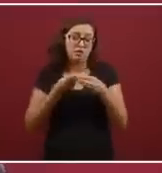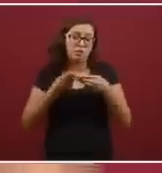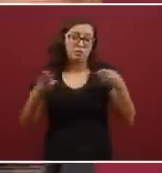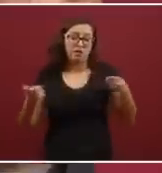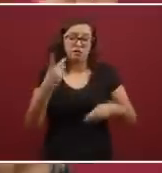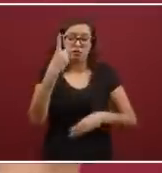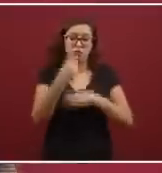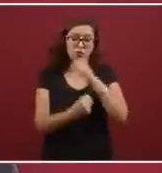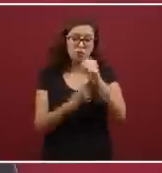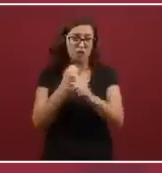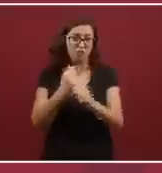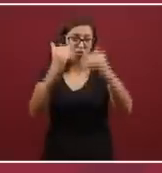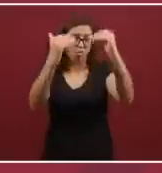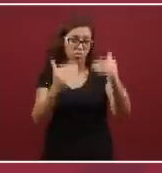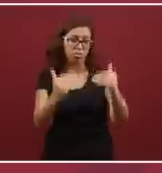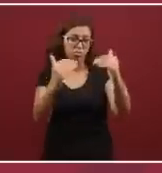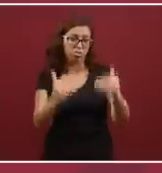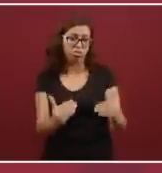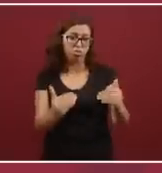pero era un negocio